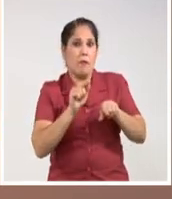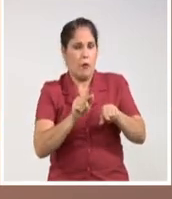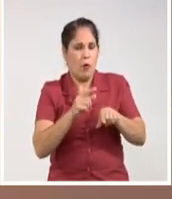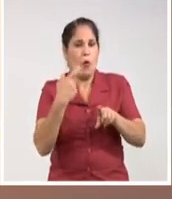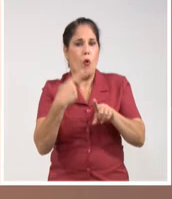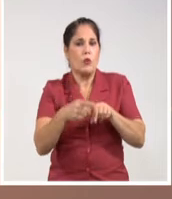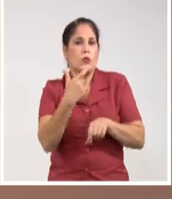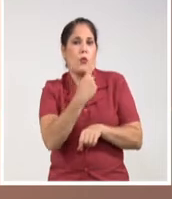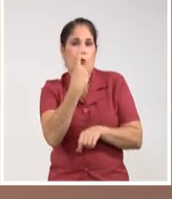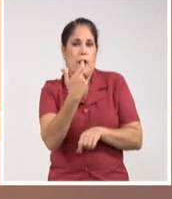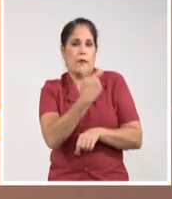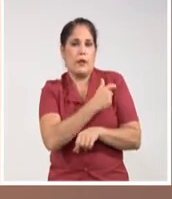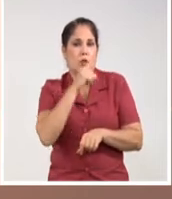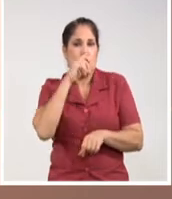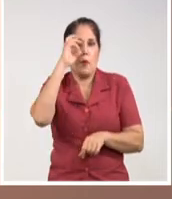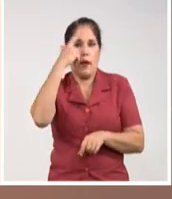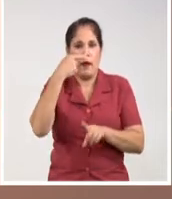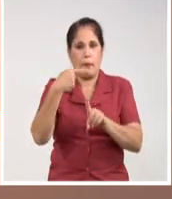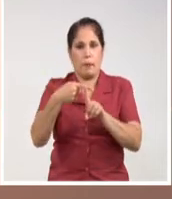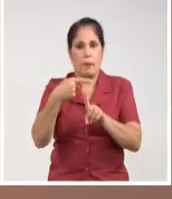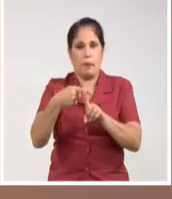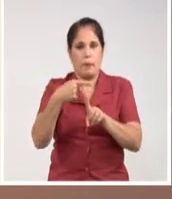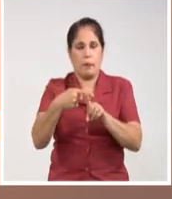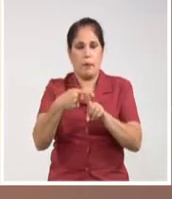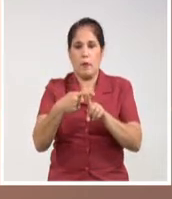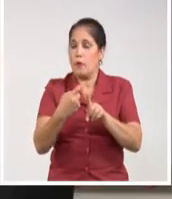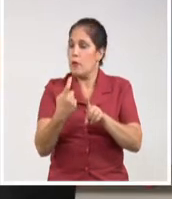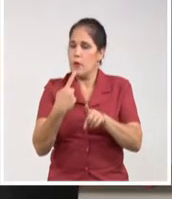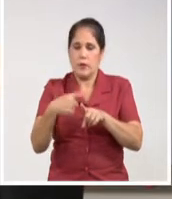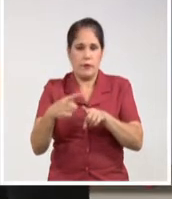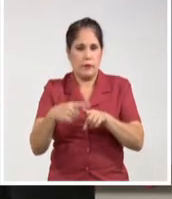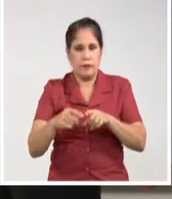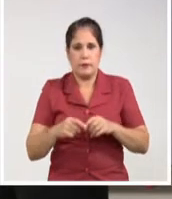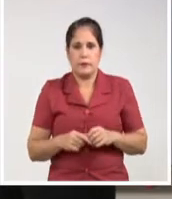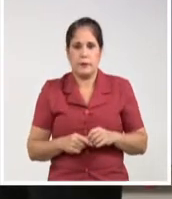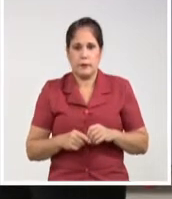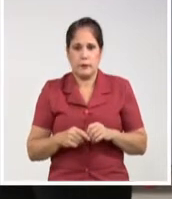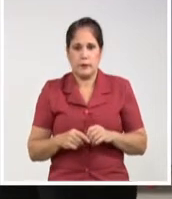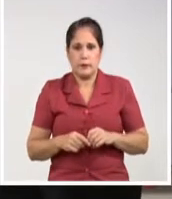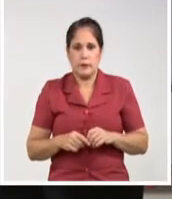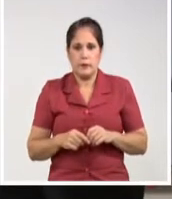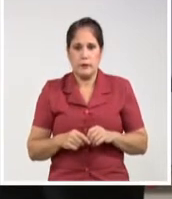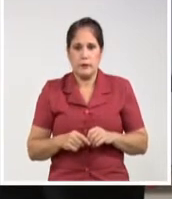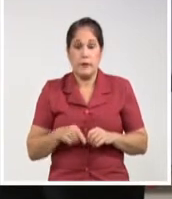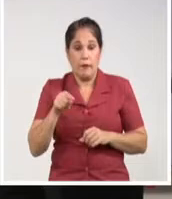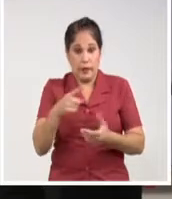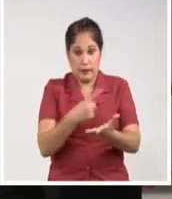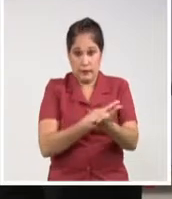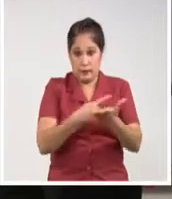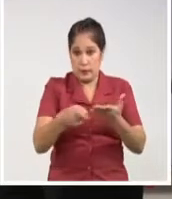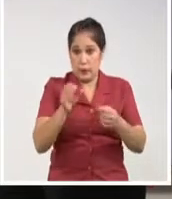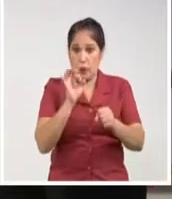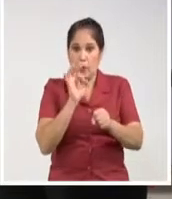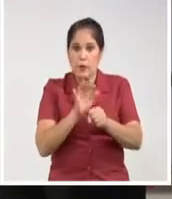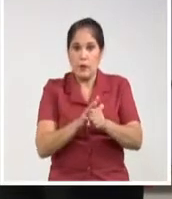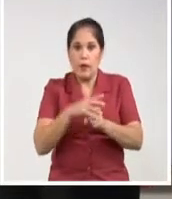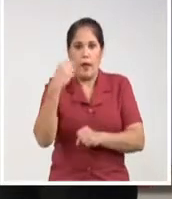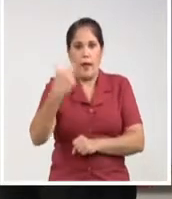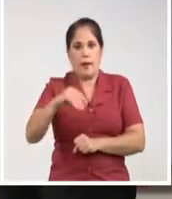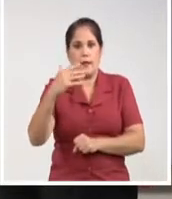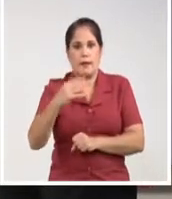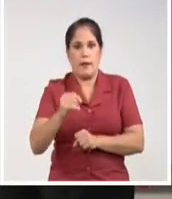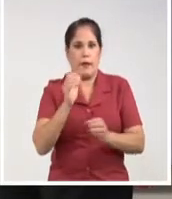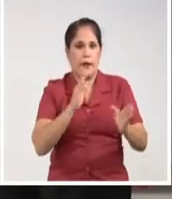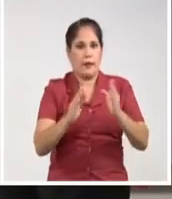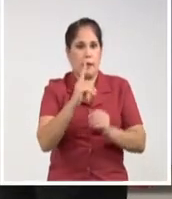con una dosis de Soberana Plus sin ese producto, por supuesto. Esta semana inició el ensayo clínico